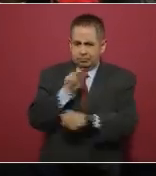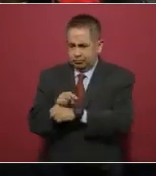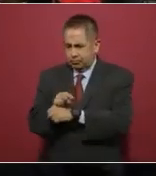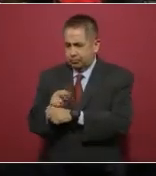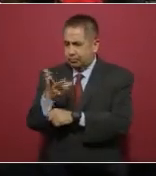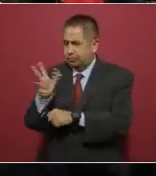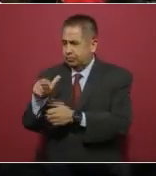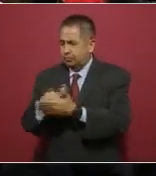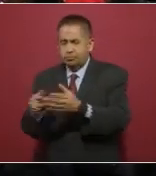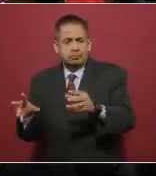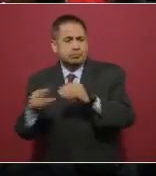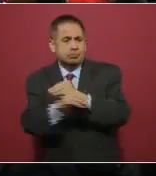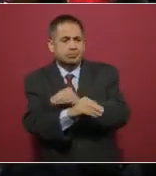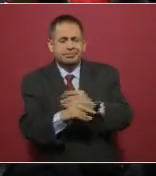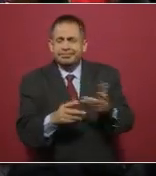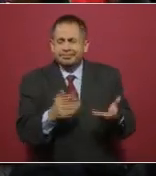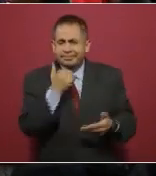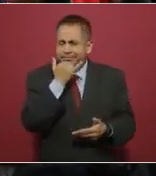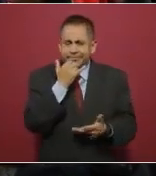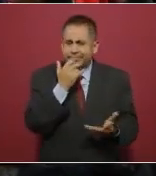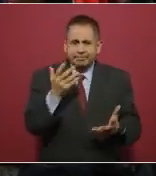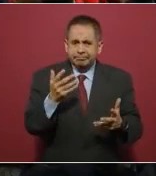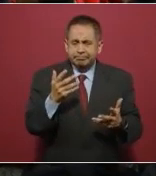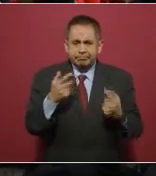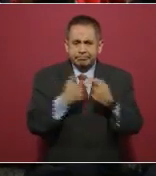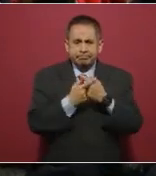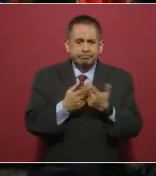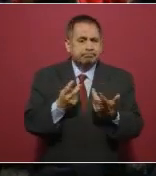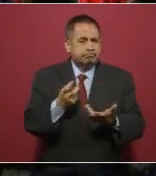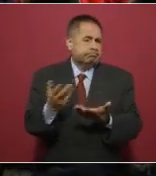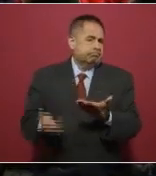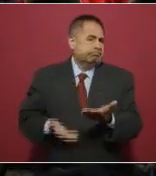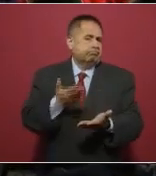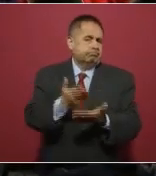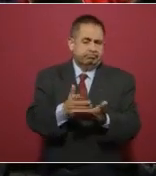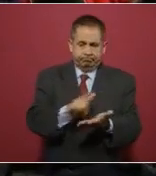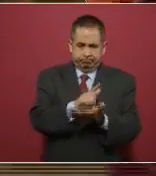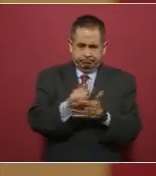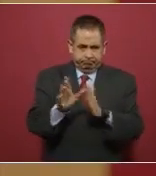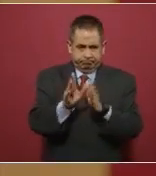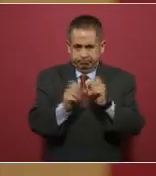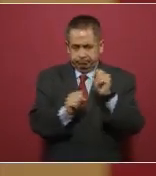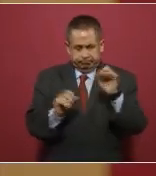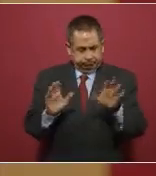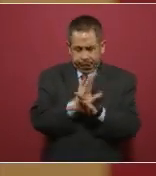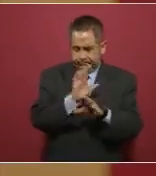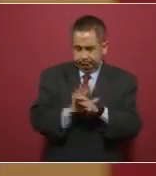Por eso se propuso la reforma a la Constitución.